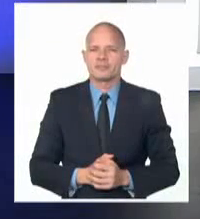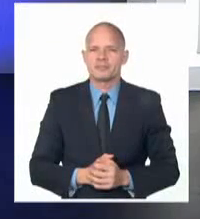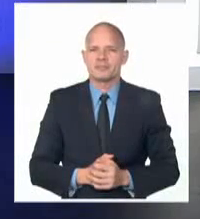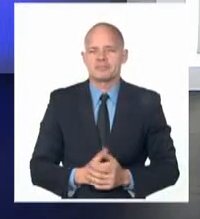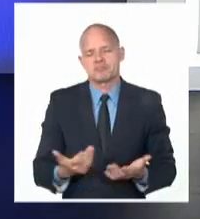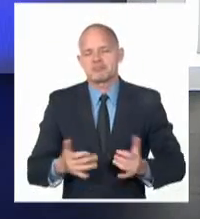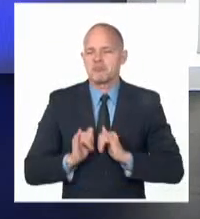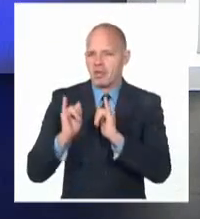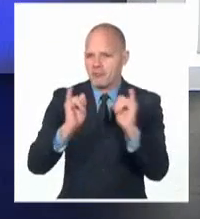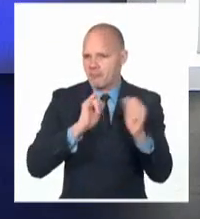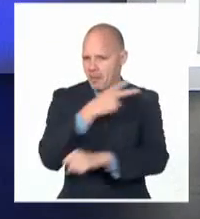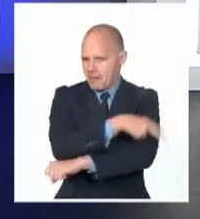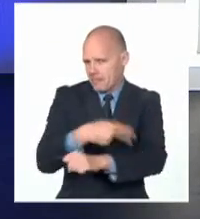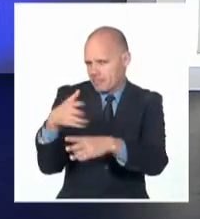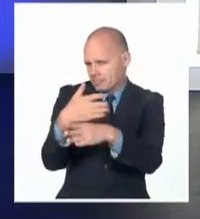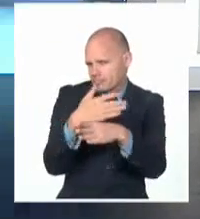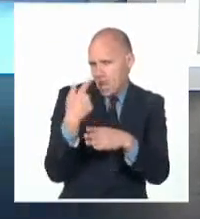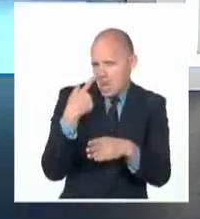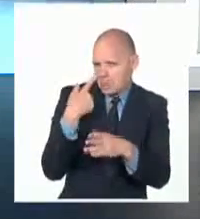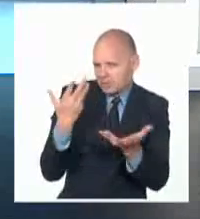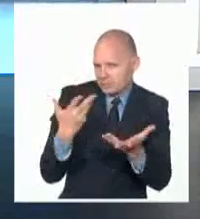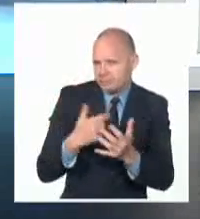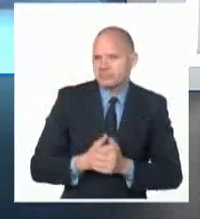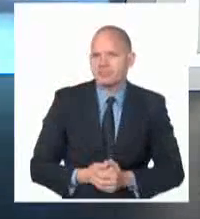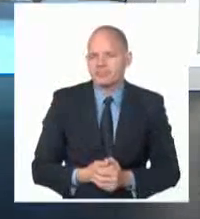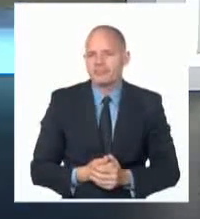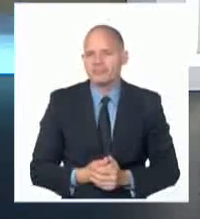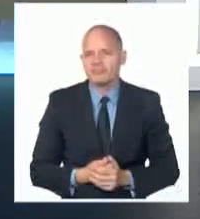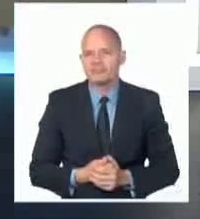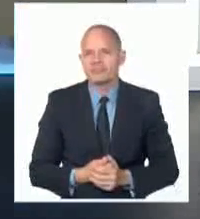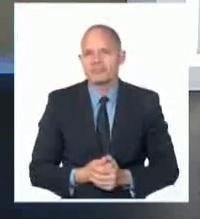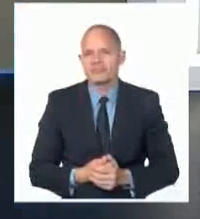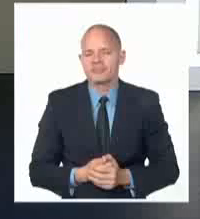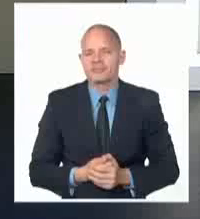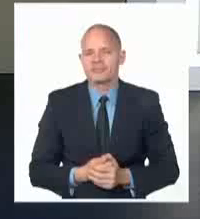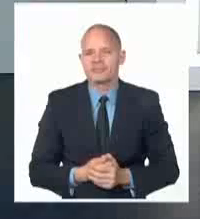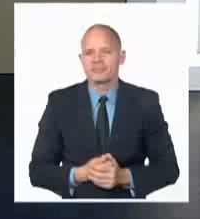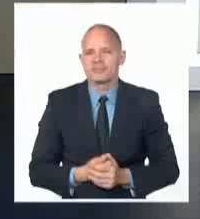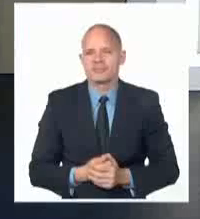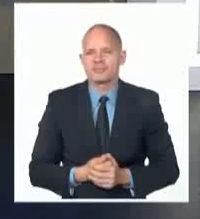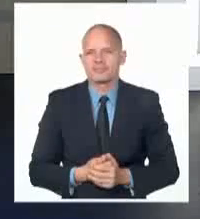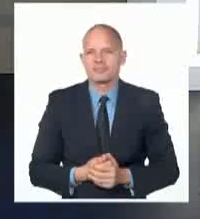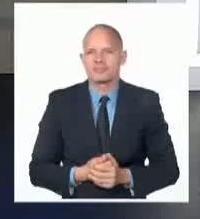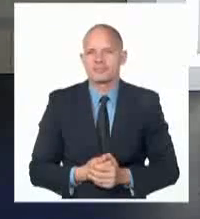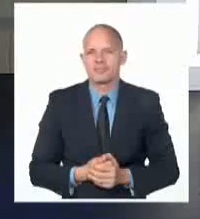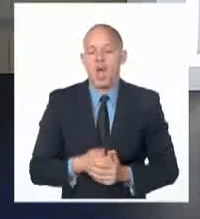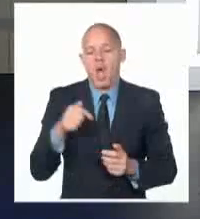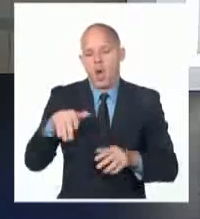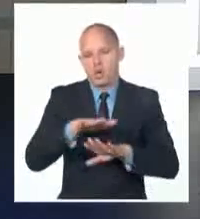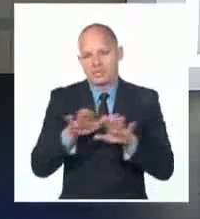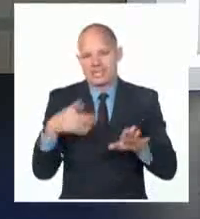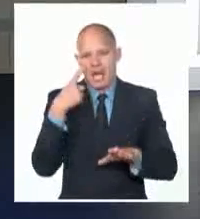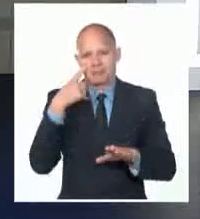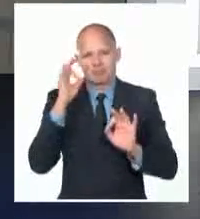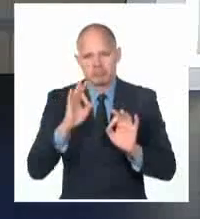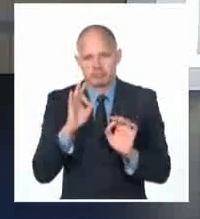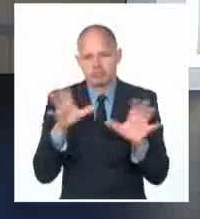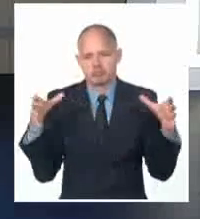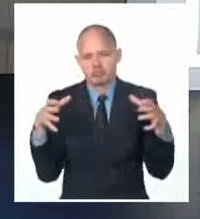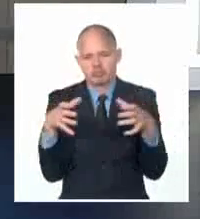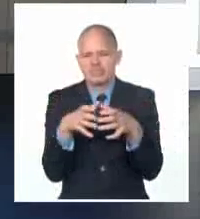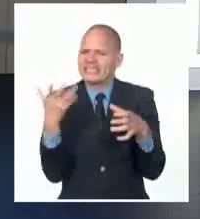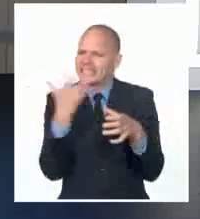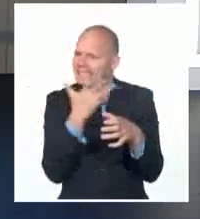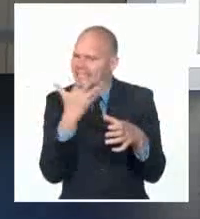Veamos qué sucede más allá de las fronteras cubanas. Con la asistencia de los presidentes de Cuba, Miguel Díaz-Canel Bermúdez, y de Colombia, Gustavo Petro, los jefes negociadores